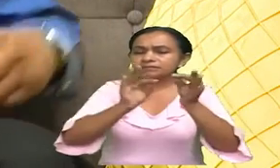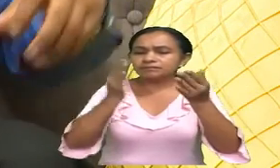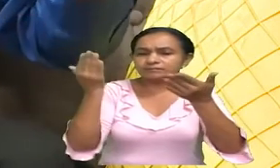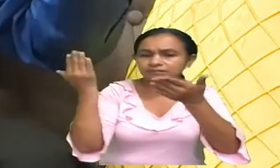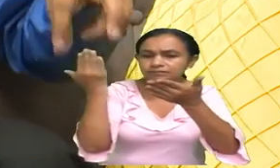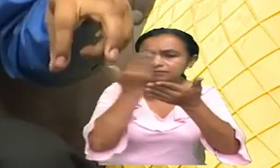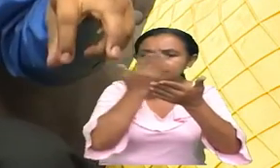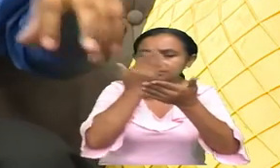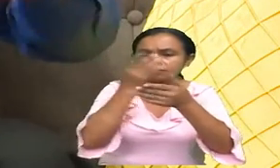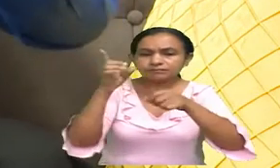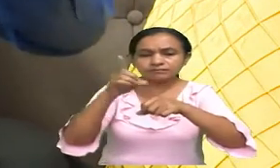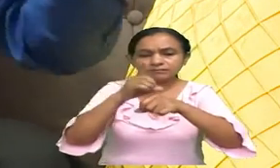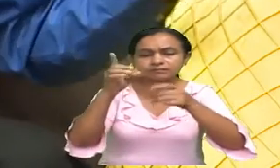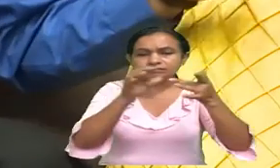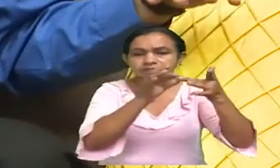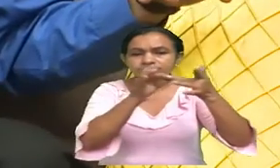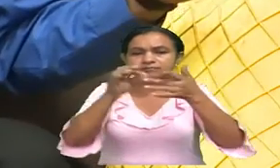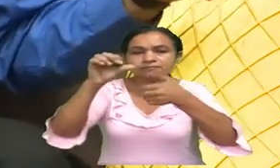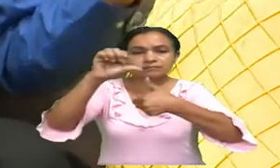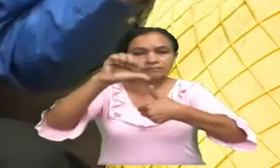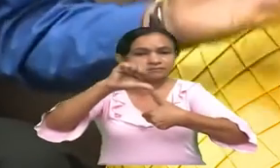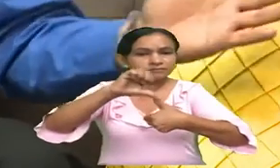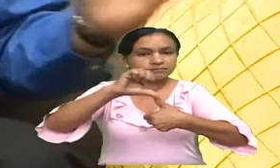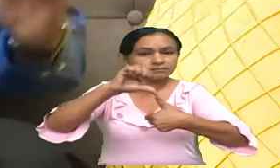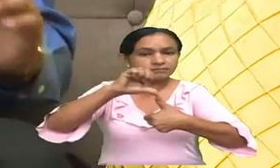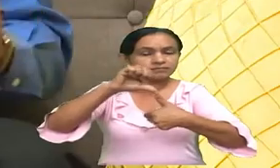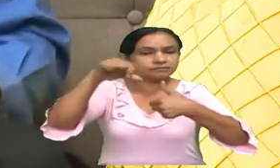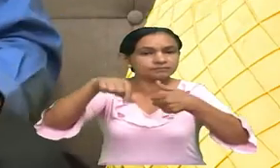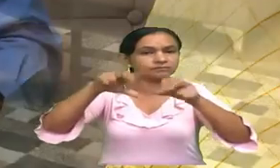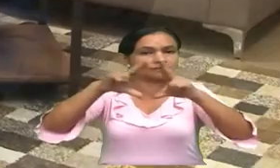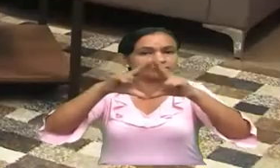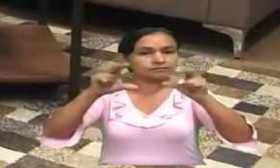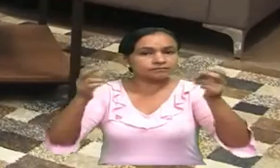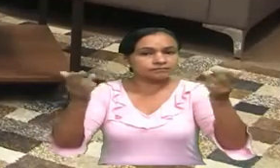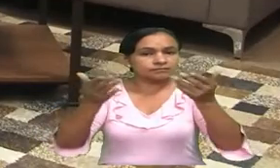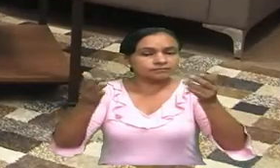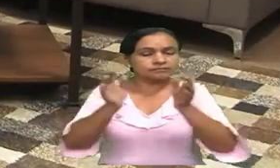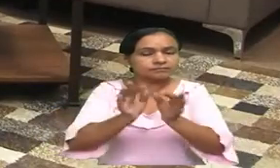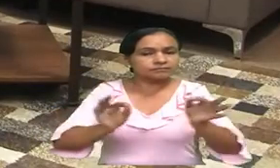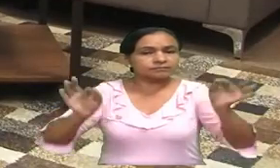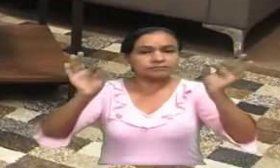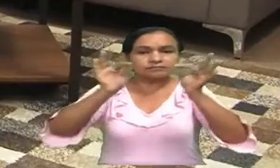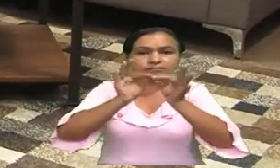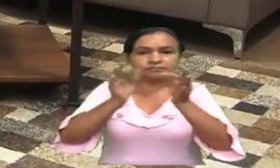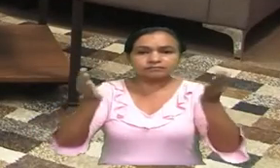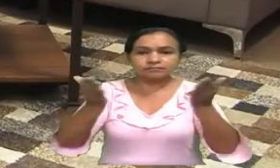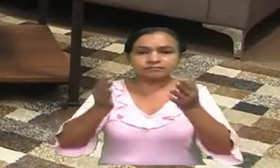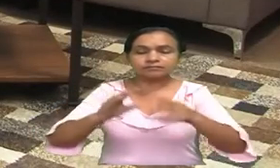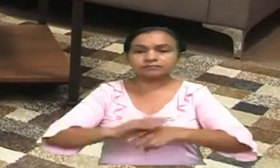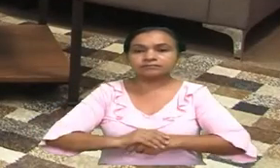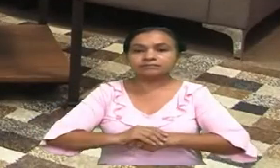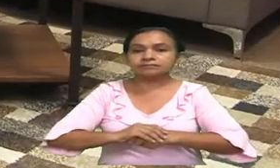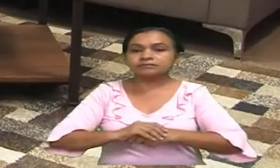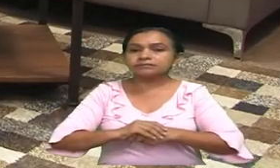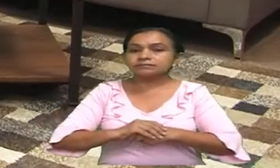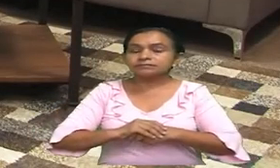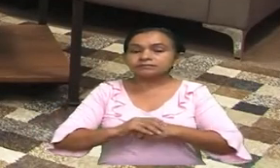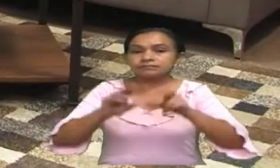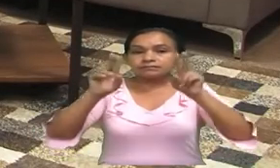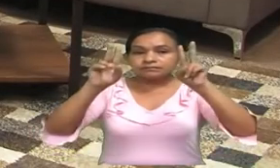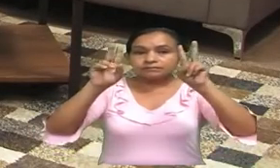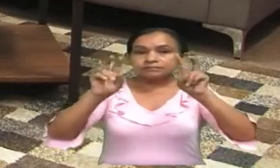en cuanto al fortalecimiento en Centroamérica, pero en nuestro país también, es decir, sí. ¿cuán importante es este aspecto? Sí, nosotros, ese es un